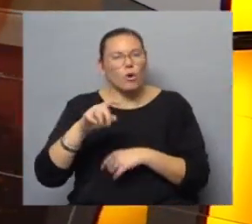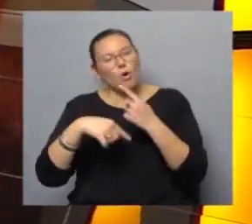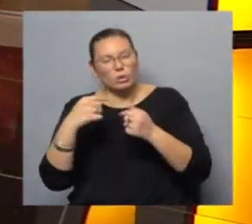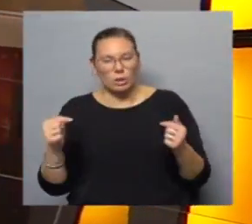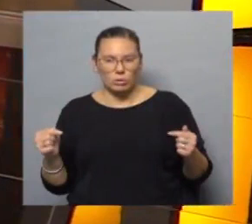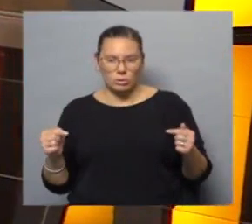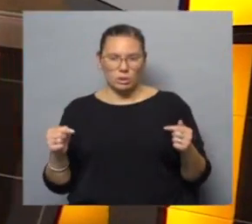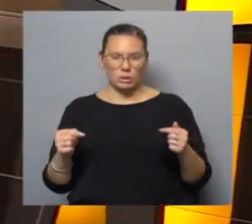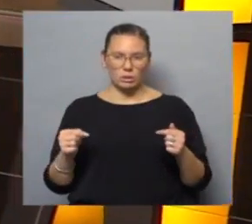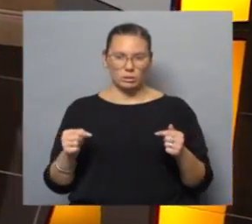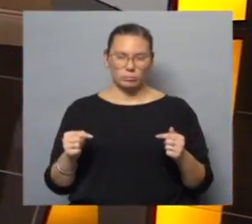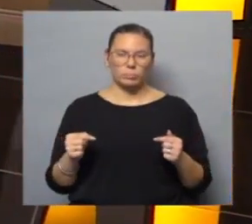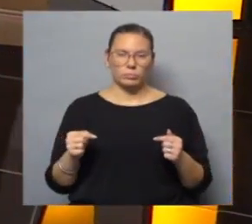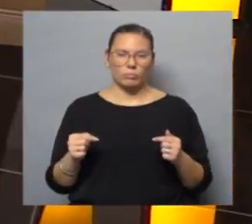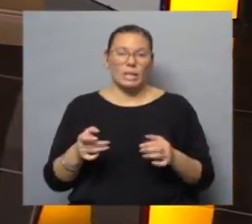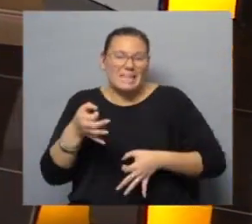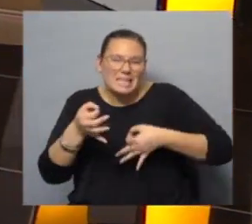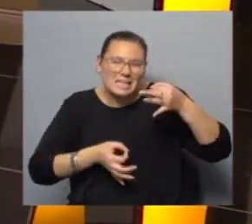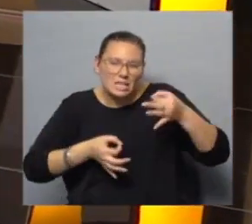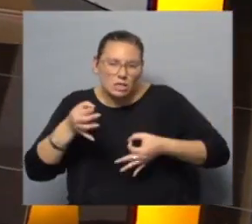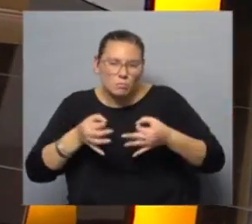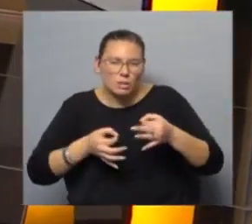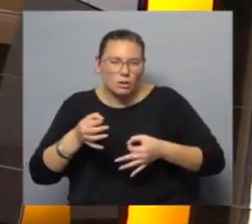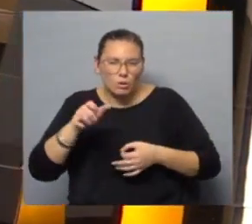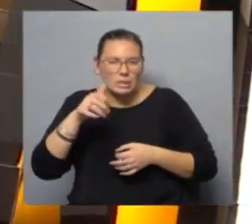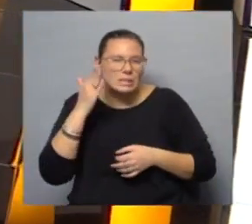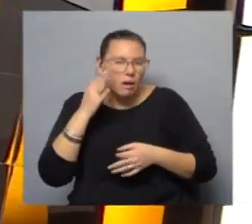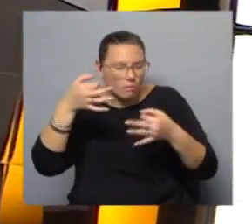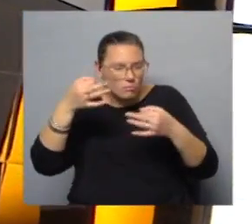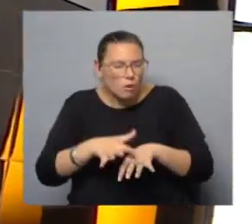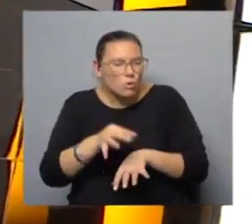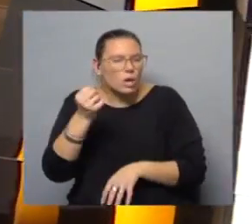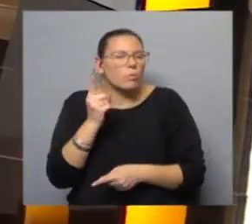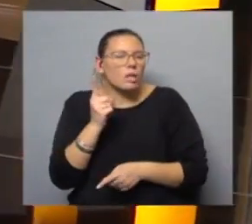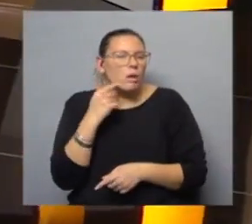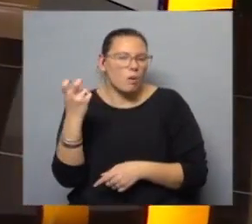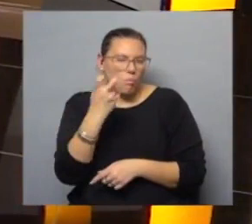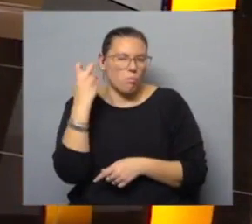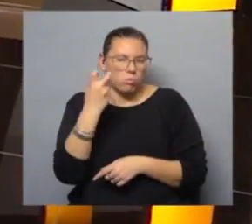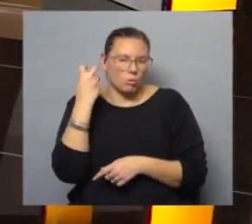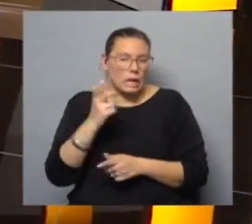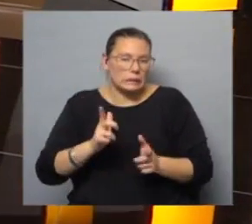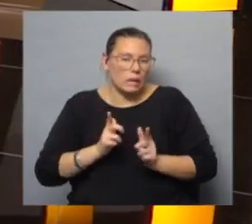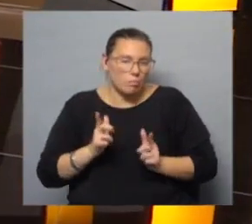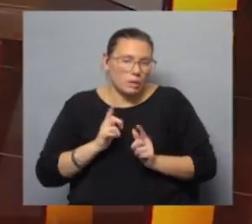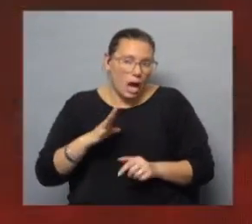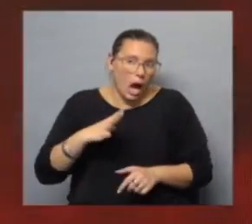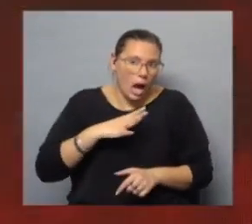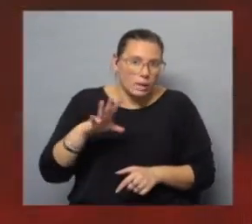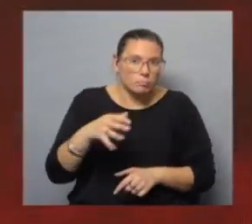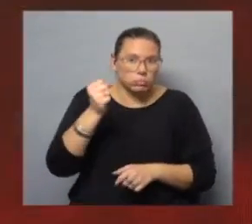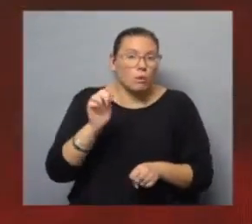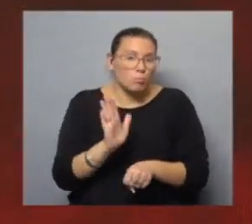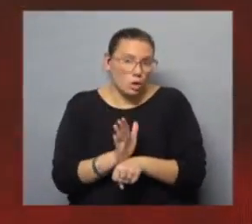especies. Y bueno, los químicos saben muy bien qué tipo de moléculas son las que se espera encontrar si hay actividad